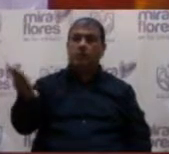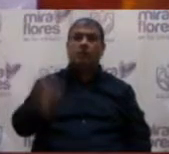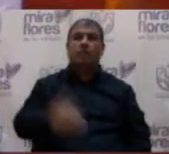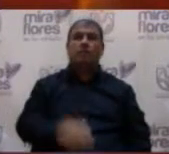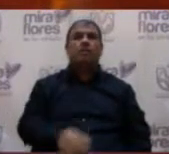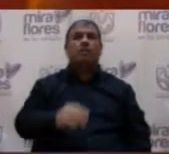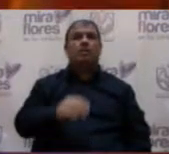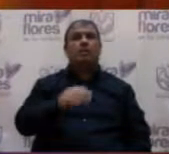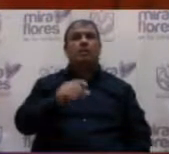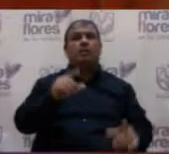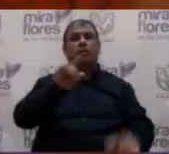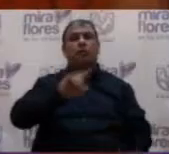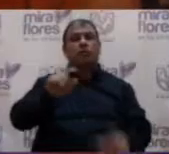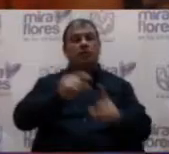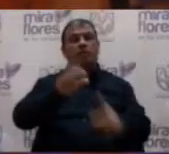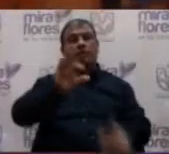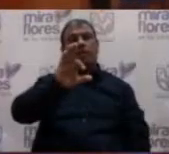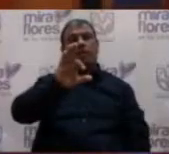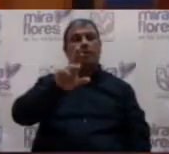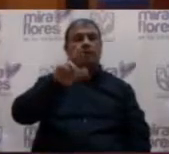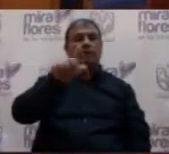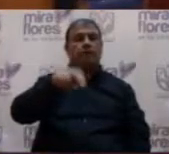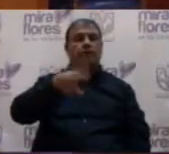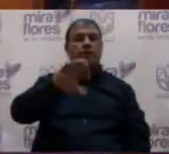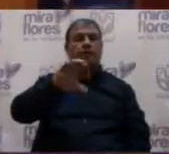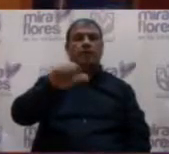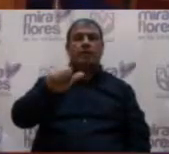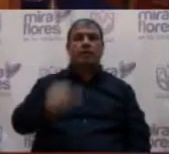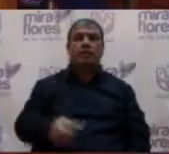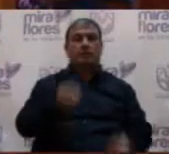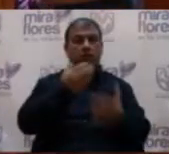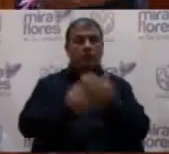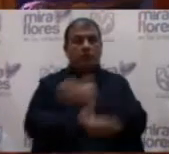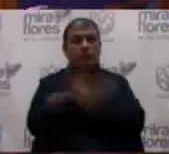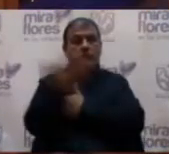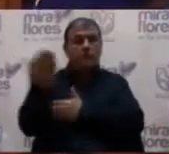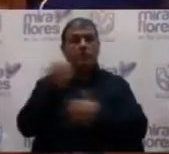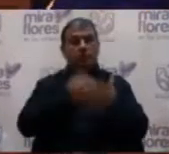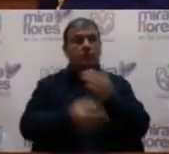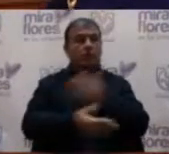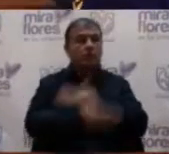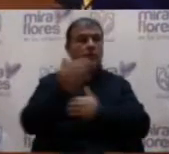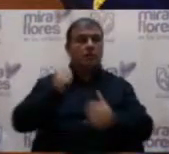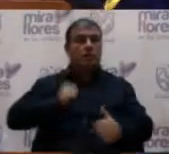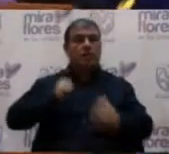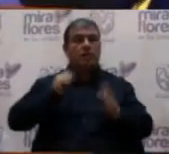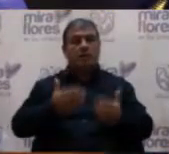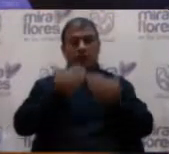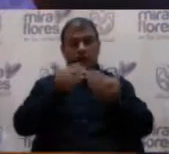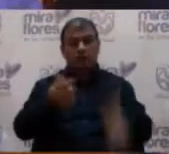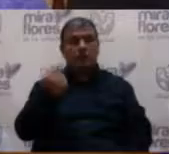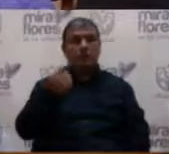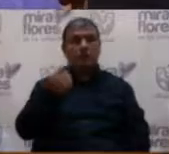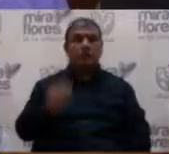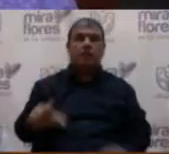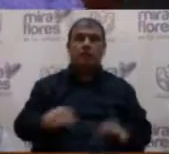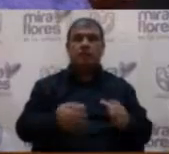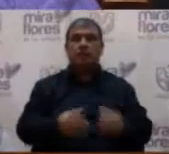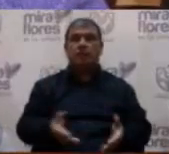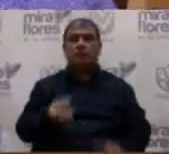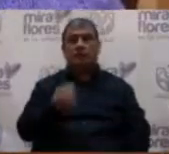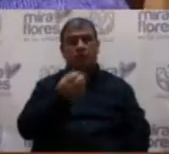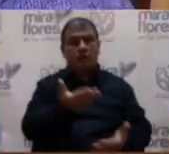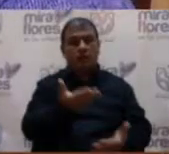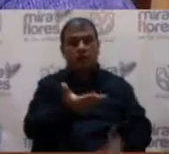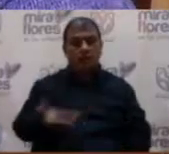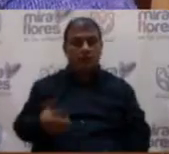el uso de la palabra a la regidora Franca Rey Camino. Buenos días, señor alcalde, muchas gracias. Yo solamente para hacer una